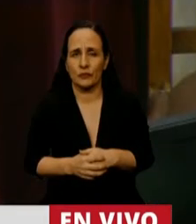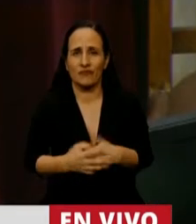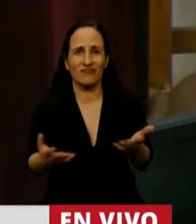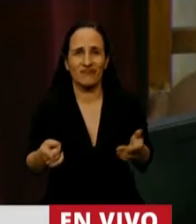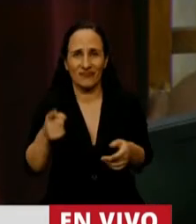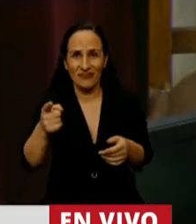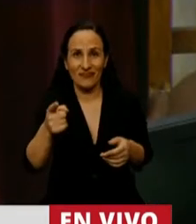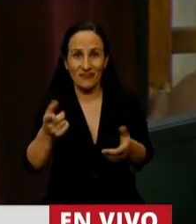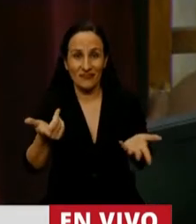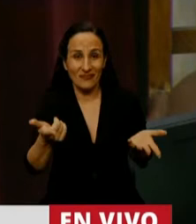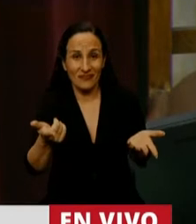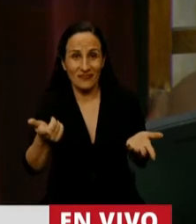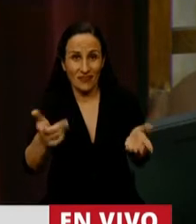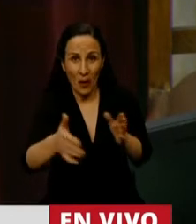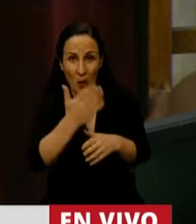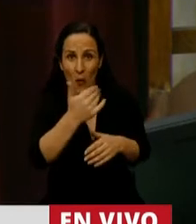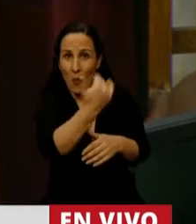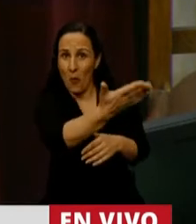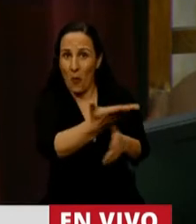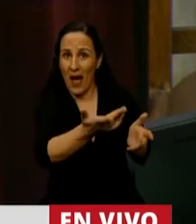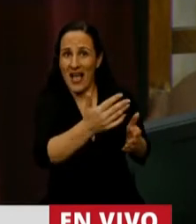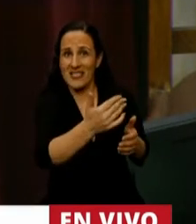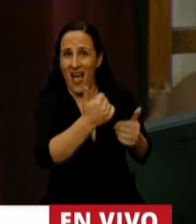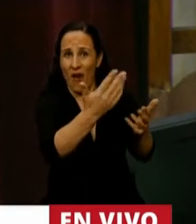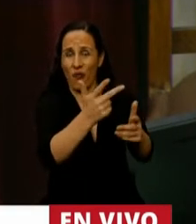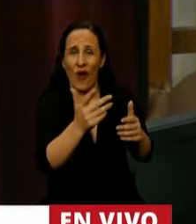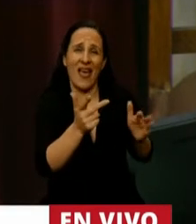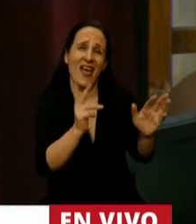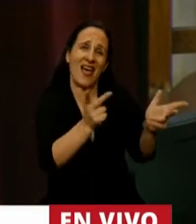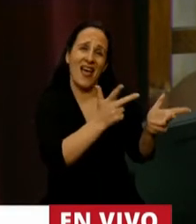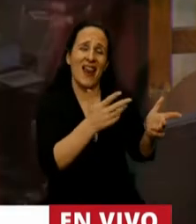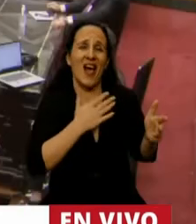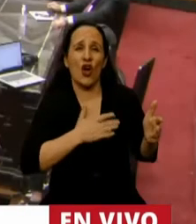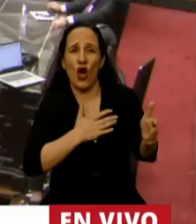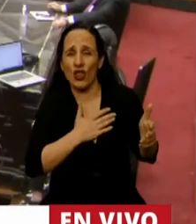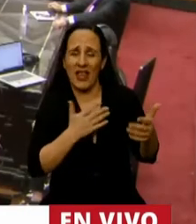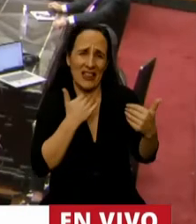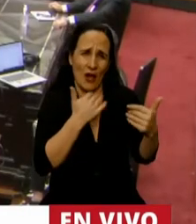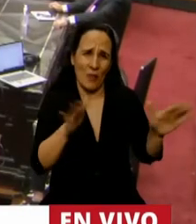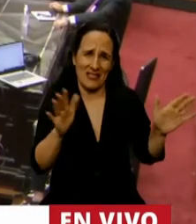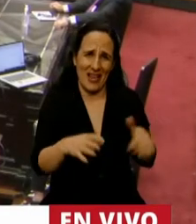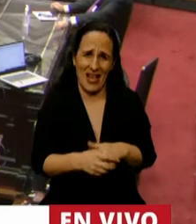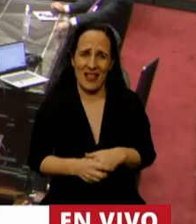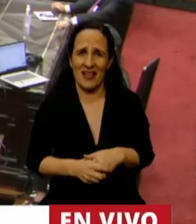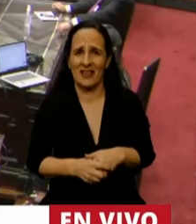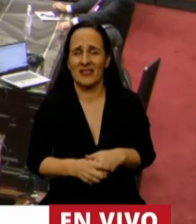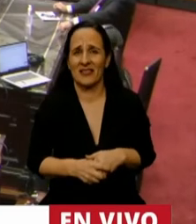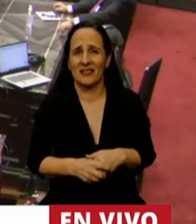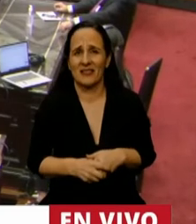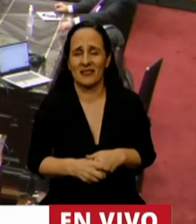¿Por qué no se van al hemiciclo y afuera, charlan contenta, no pasa nada?